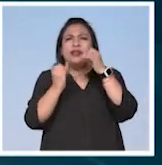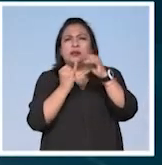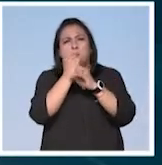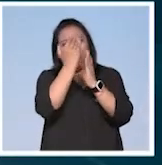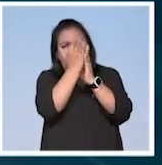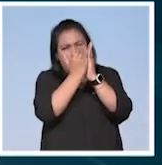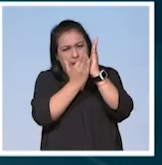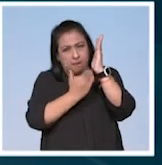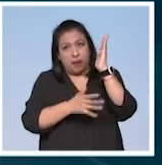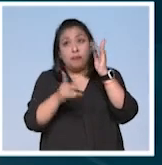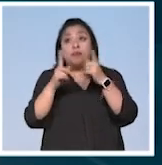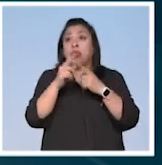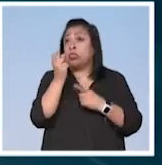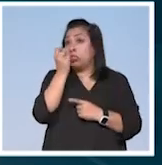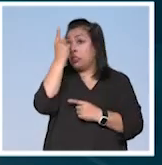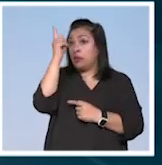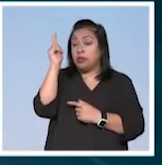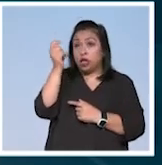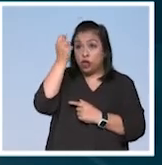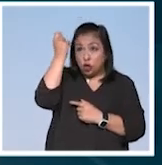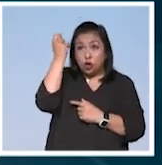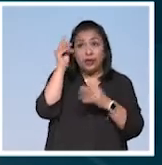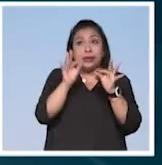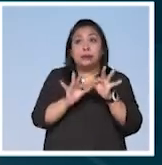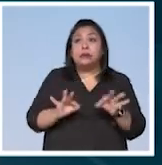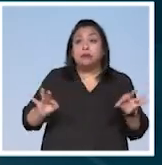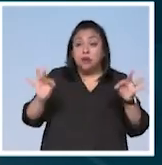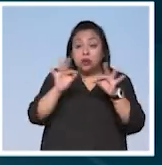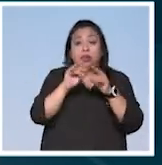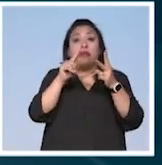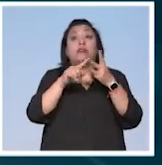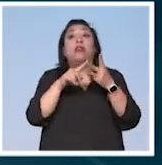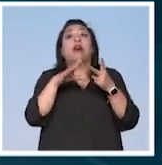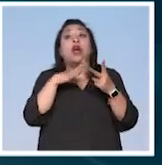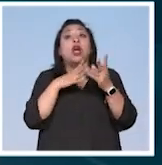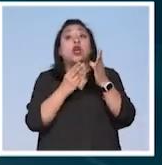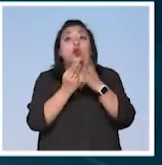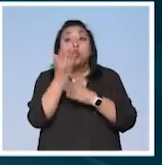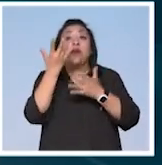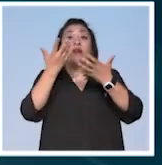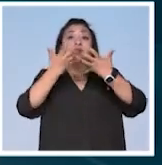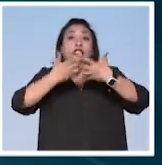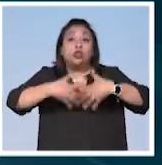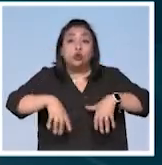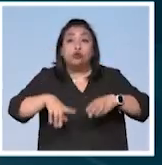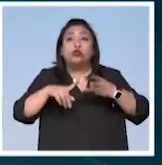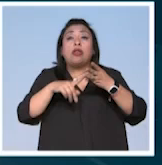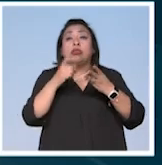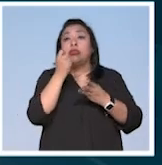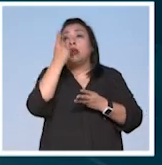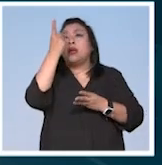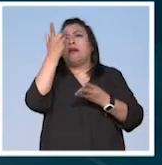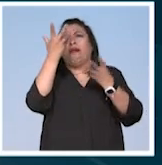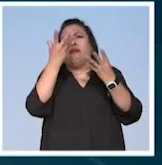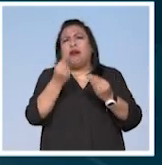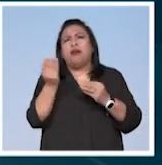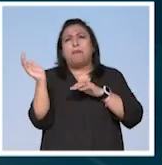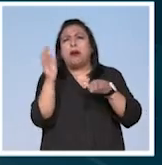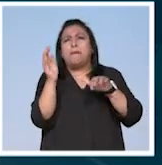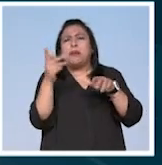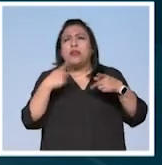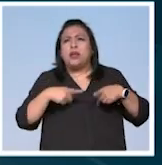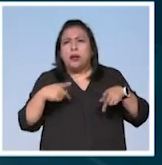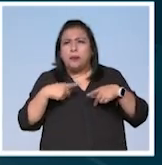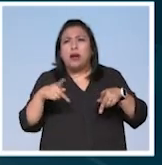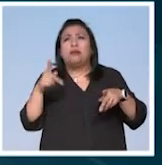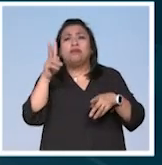internacionales. Ha inventado tecnologías fundamentales, ha concebido nuevas industrias, ha creado millones de empleos y aunque